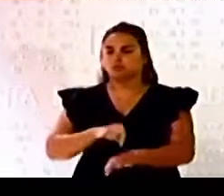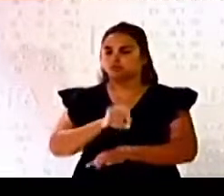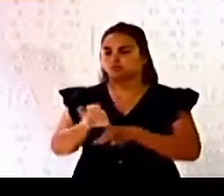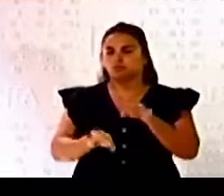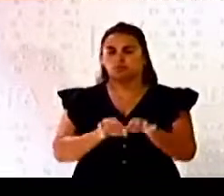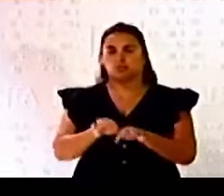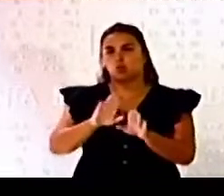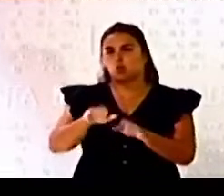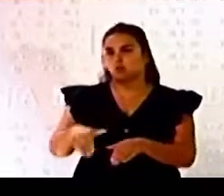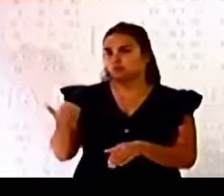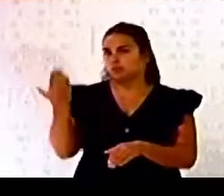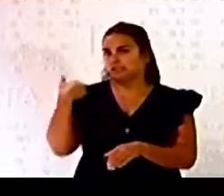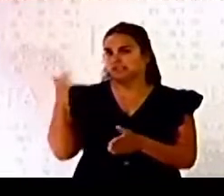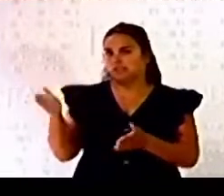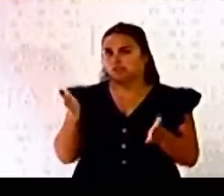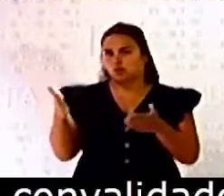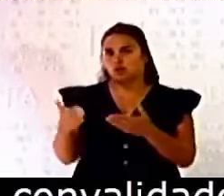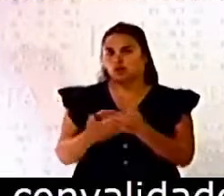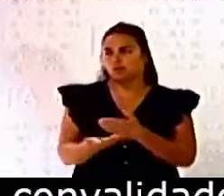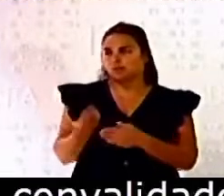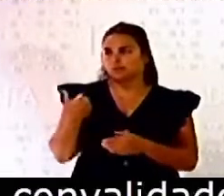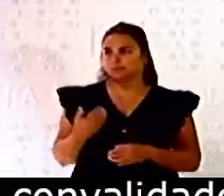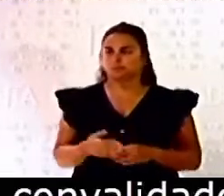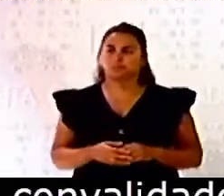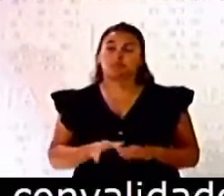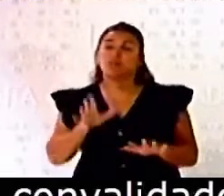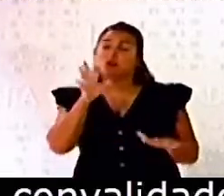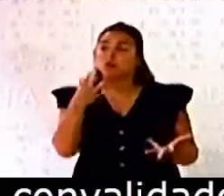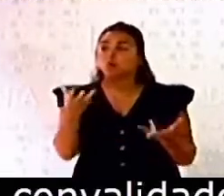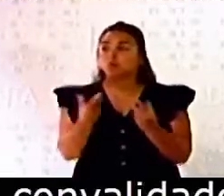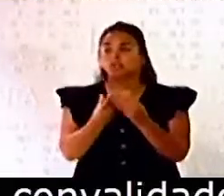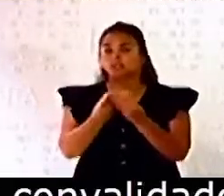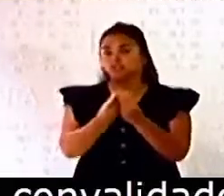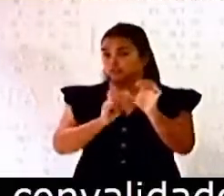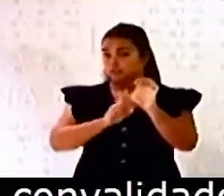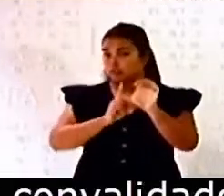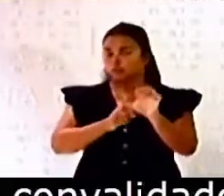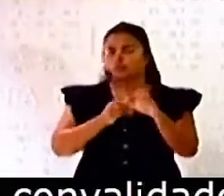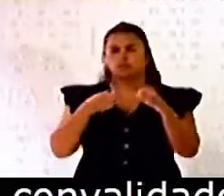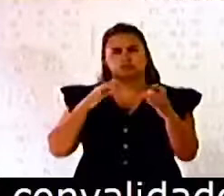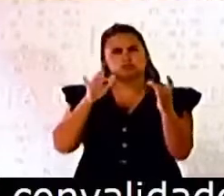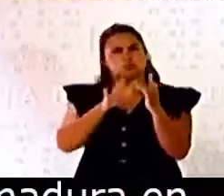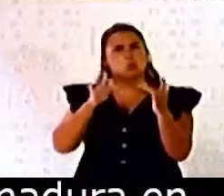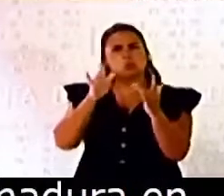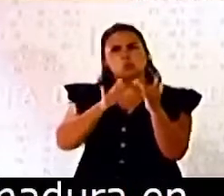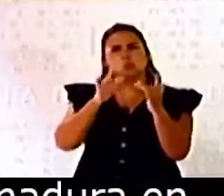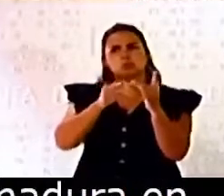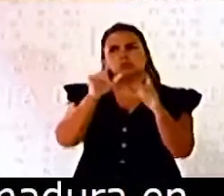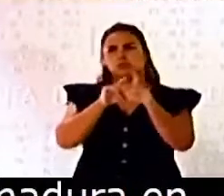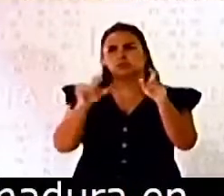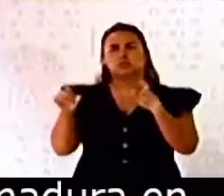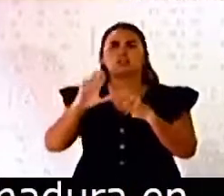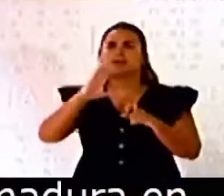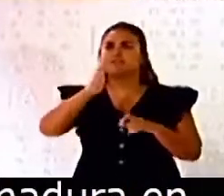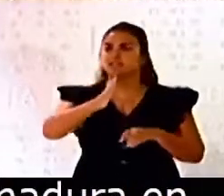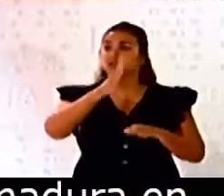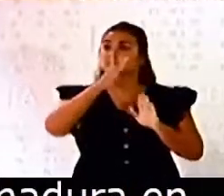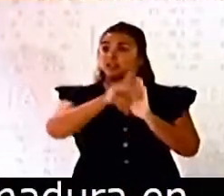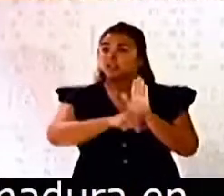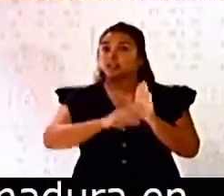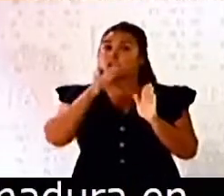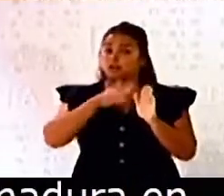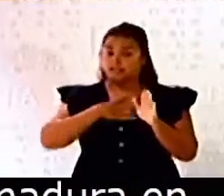anterior periodo de sesiones. Ahora la Junta de Extremadura, en permanente contacto con los afectados por este decreto,